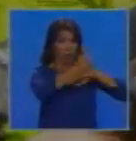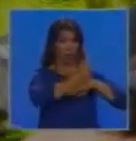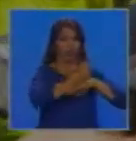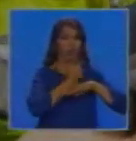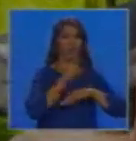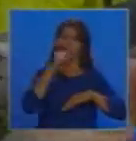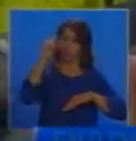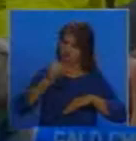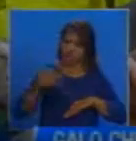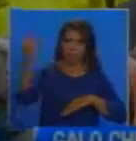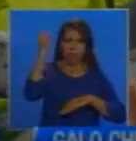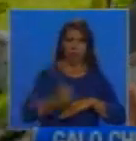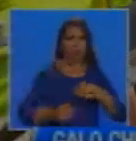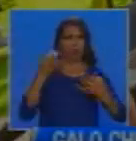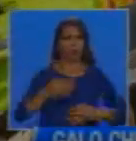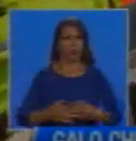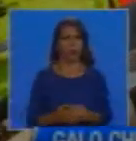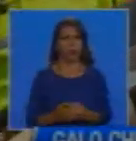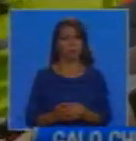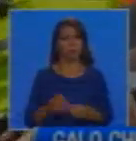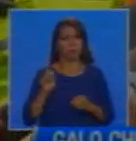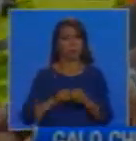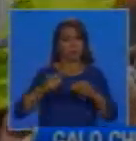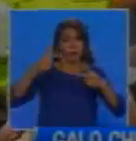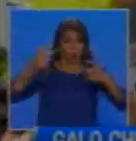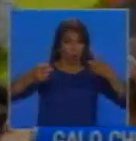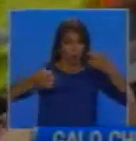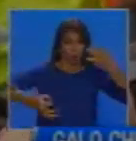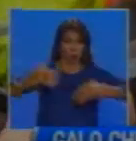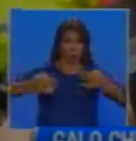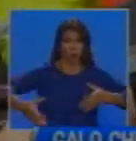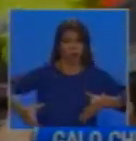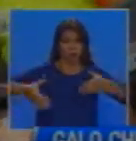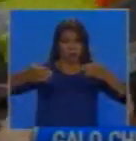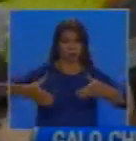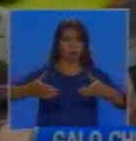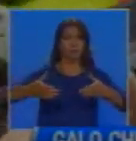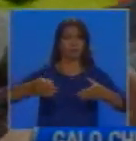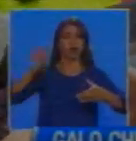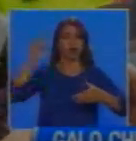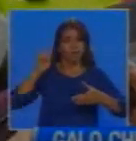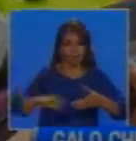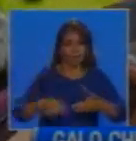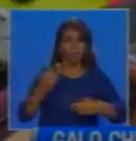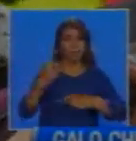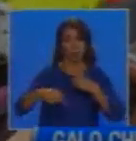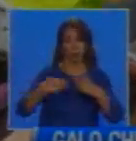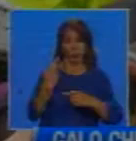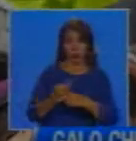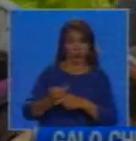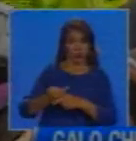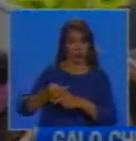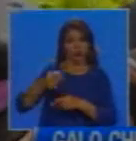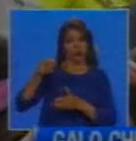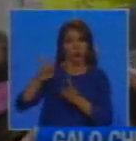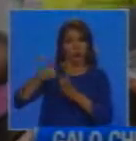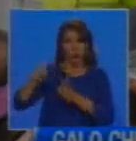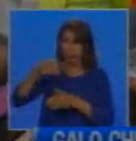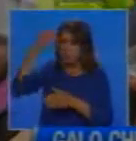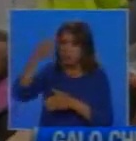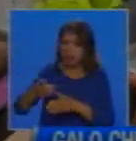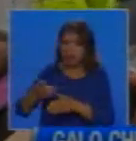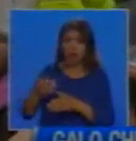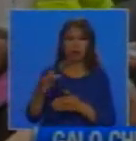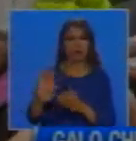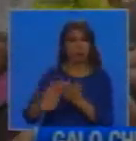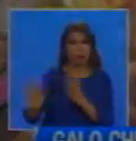La Corte revise que la sentencia de casación no reúne los requisitos que la